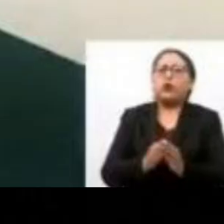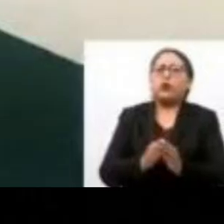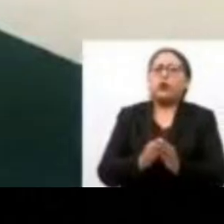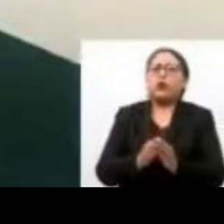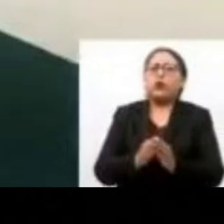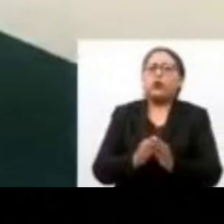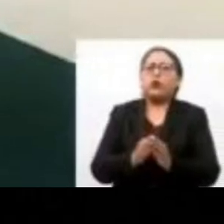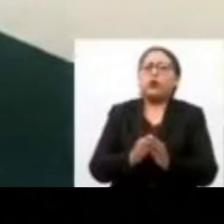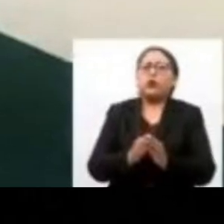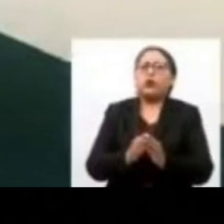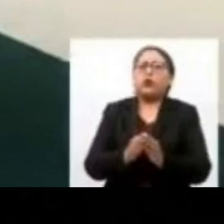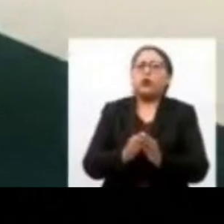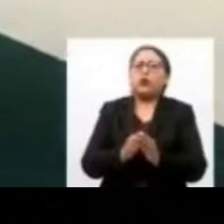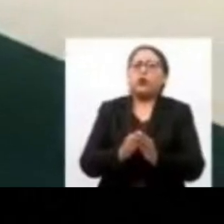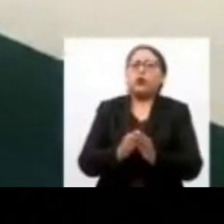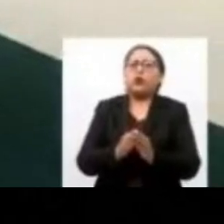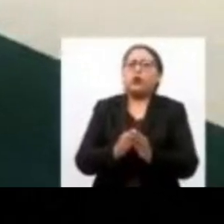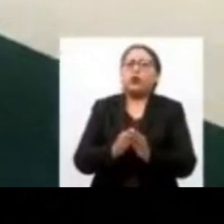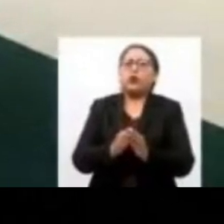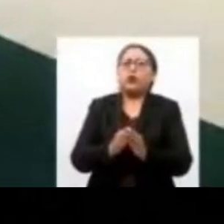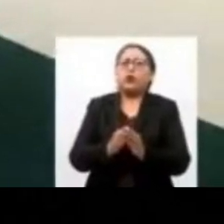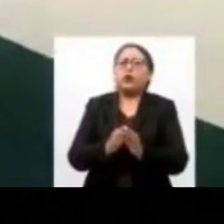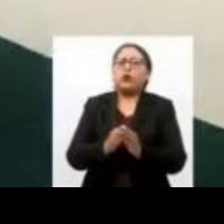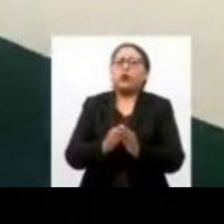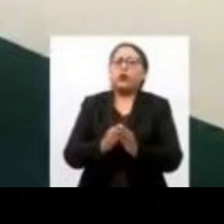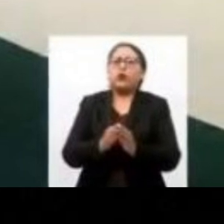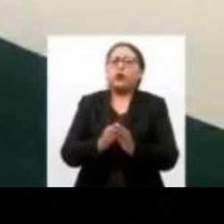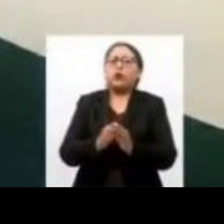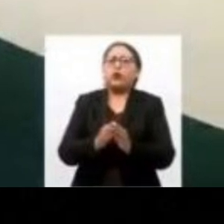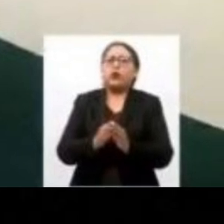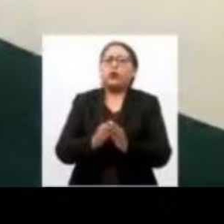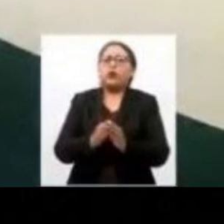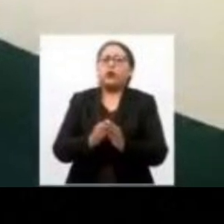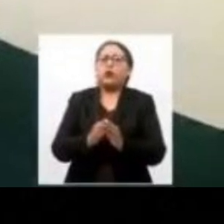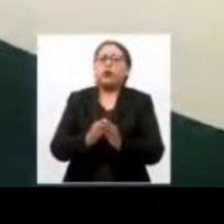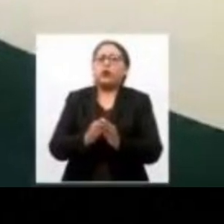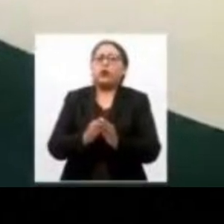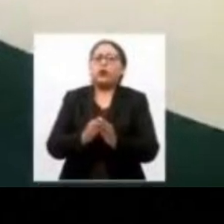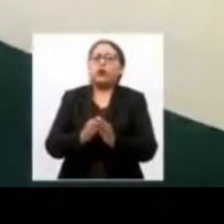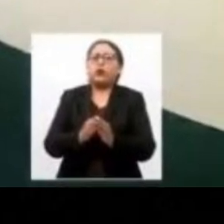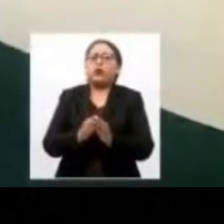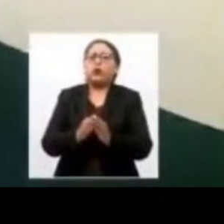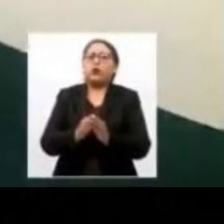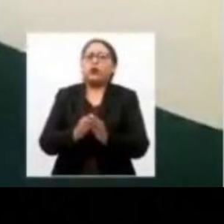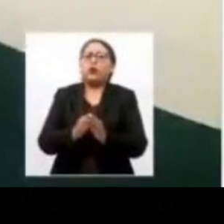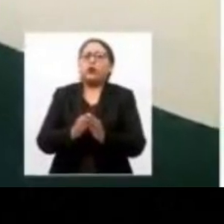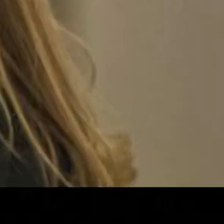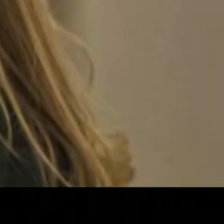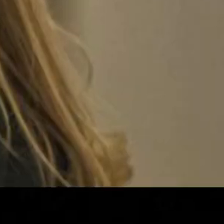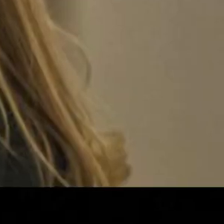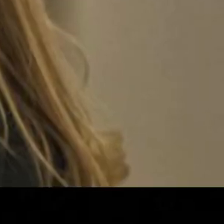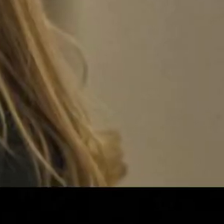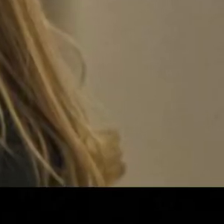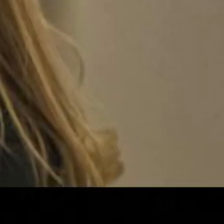Golpe 2. El fiscal William Alab afirmó que el juez que se hará cargo del caso estaba con permiso y que